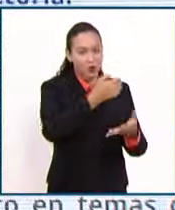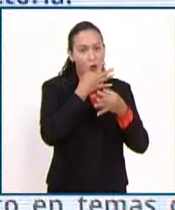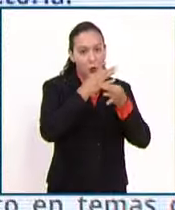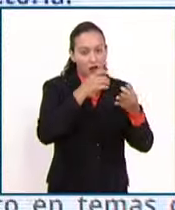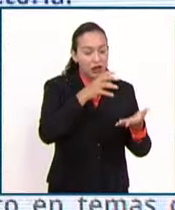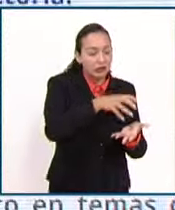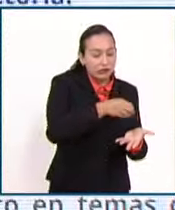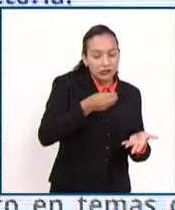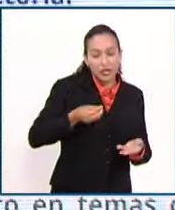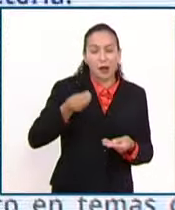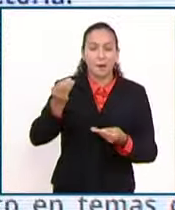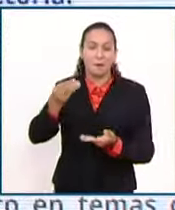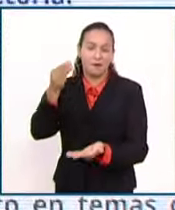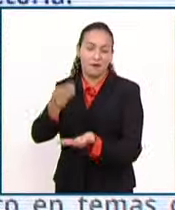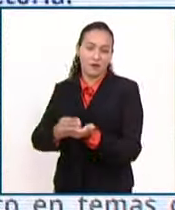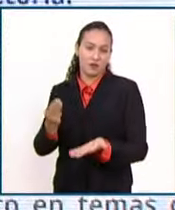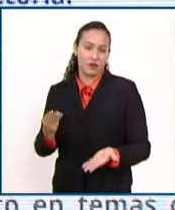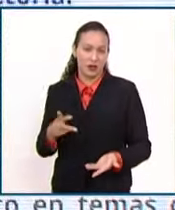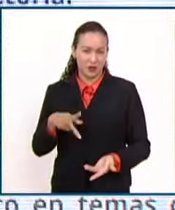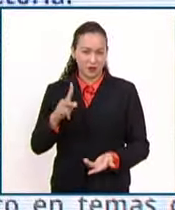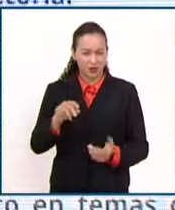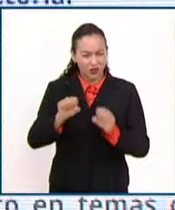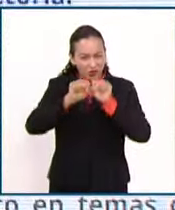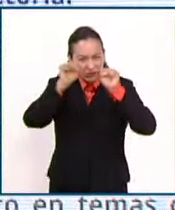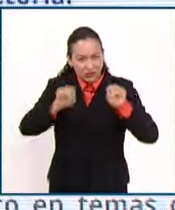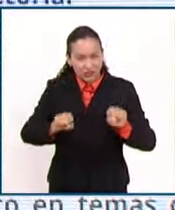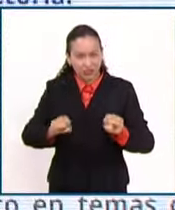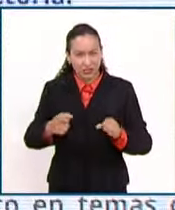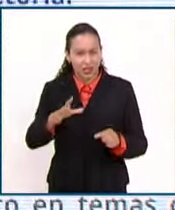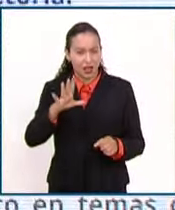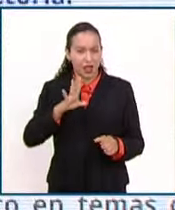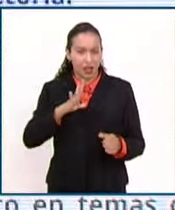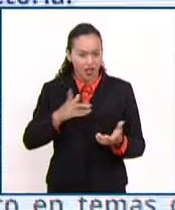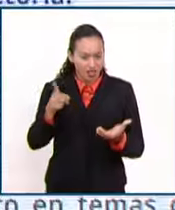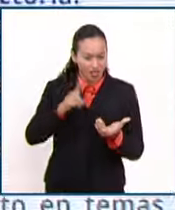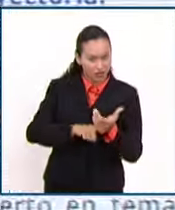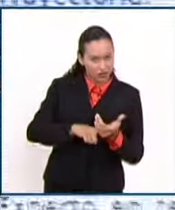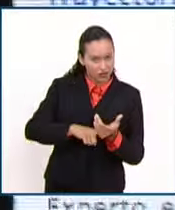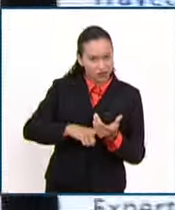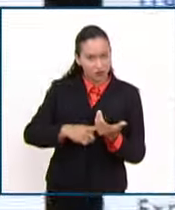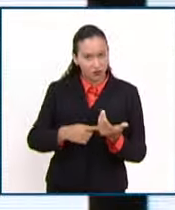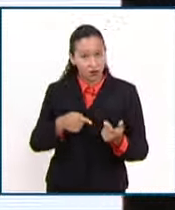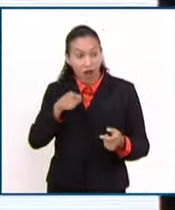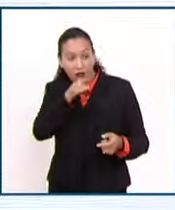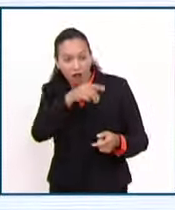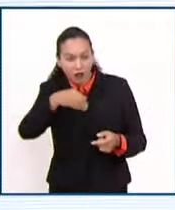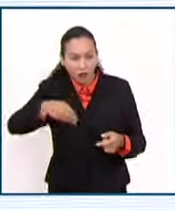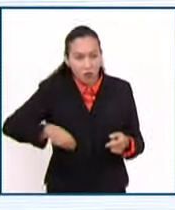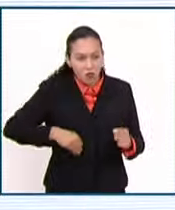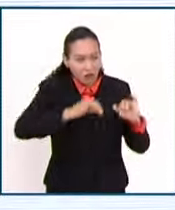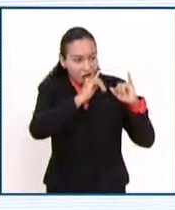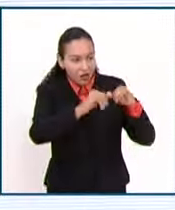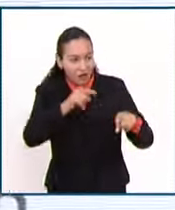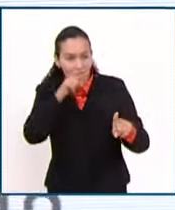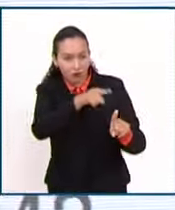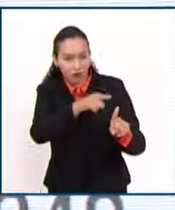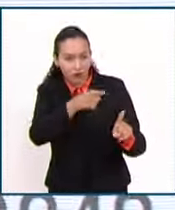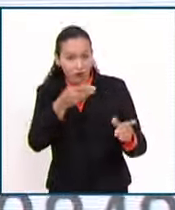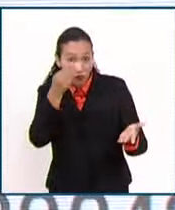país un sistema donde se señale a los culpables individualmente.